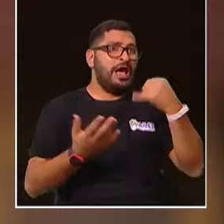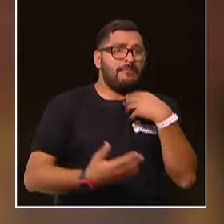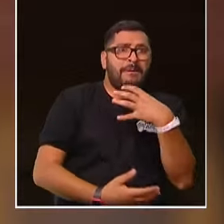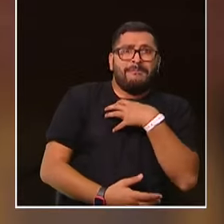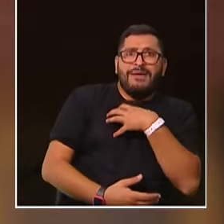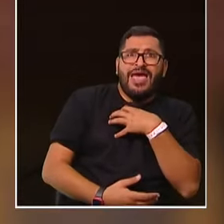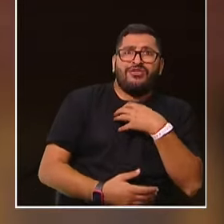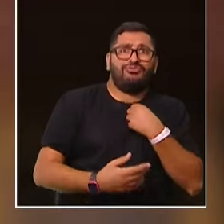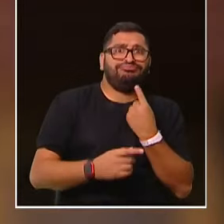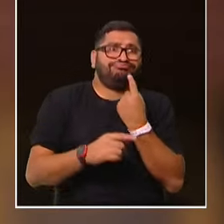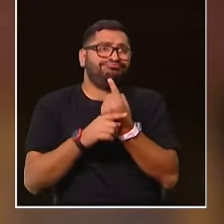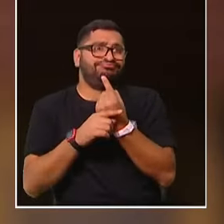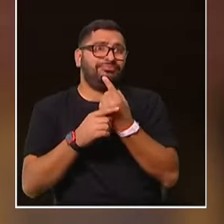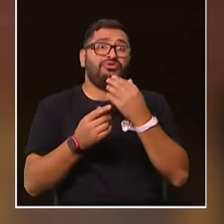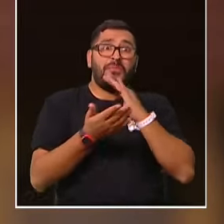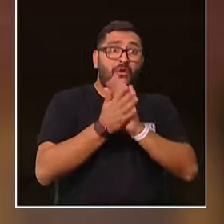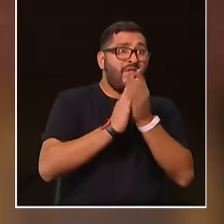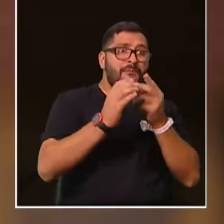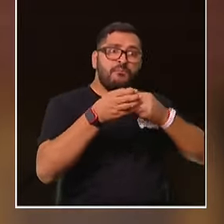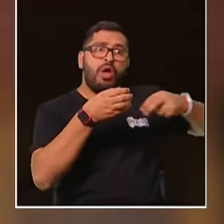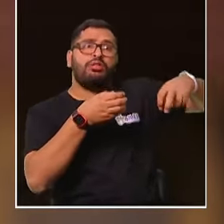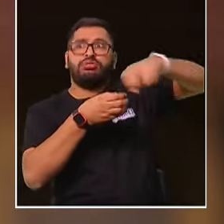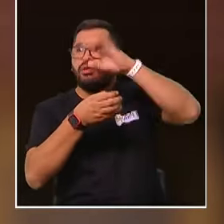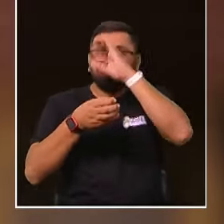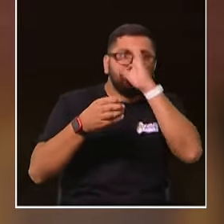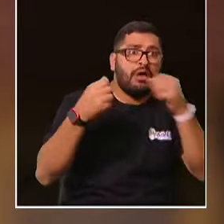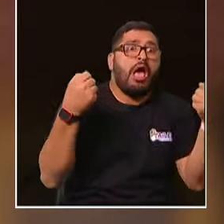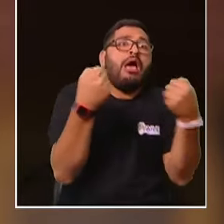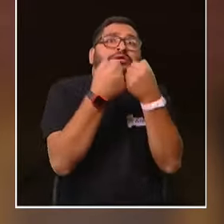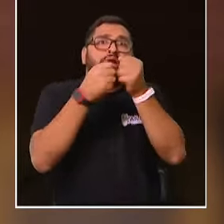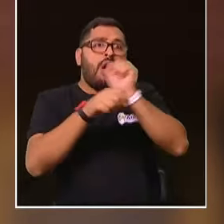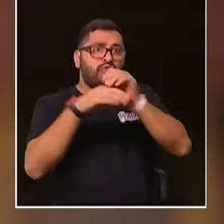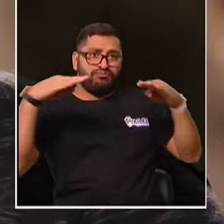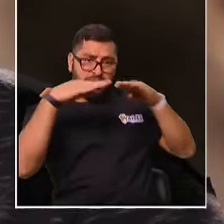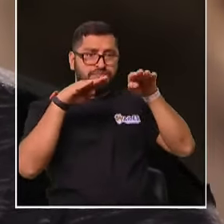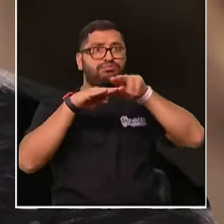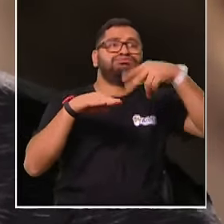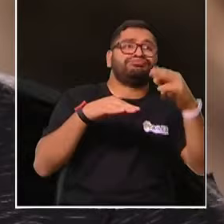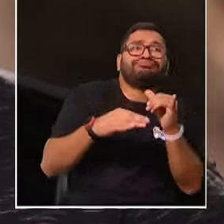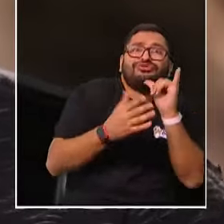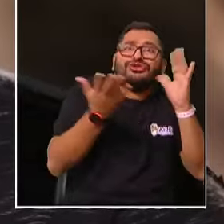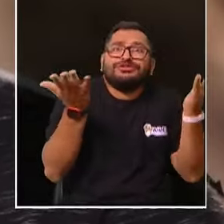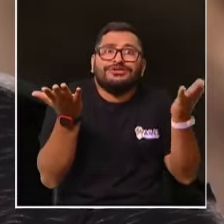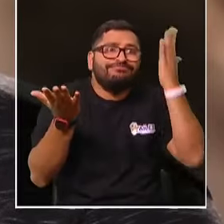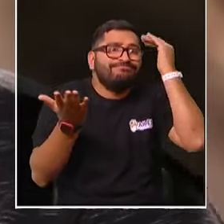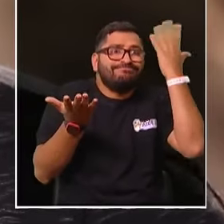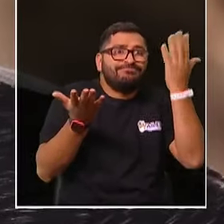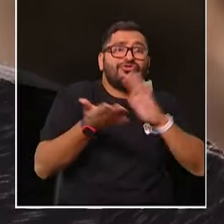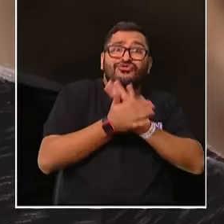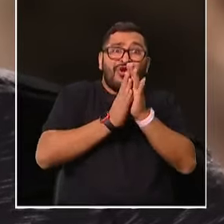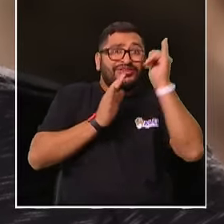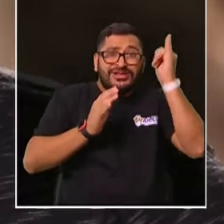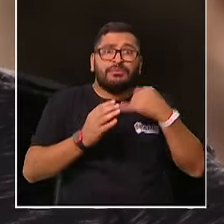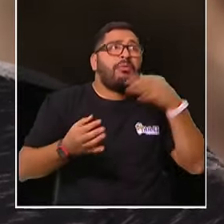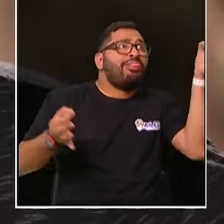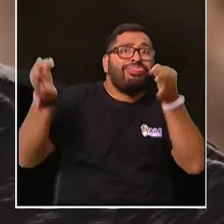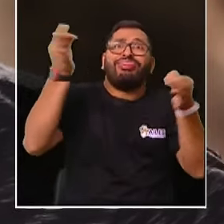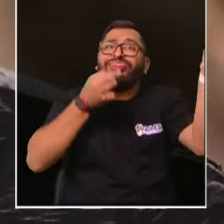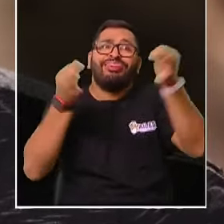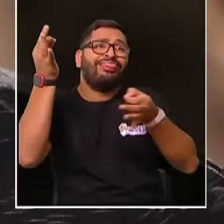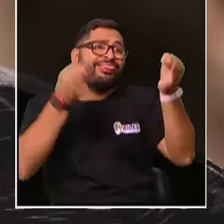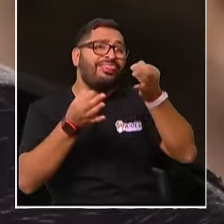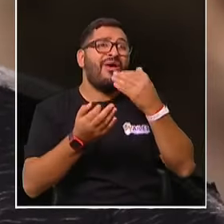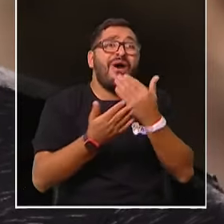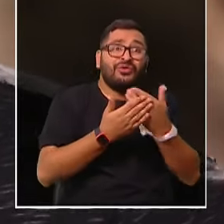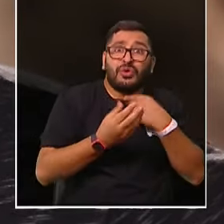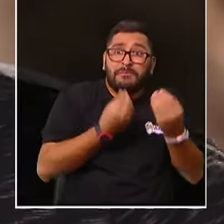era ese, siempre fue ese, de que se fueran a dar vuelta, un accidente automovilístico, no sé. Todas esas cosas siempre se las dijimos. Entonces,